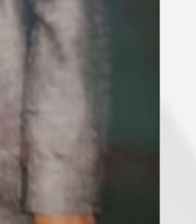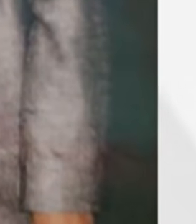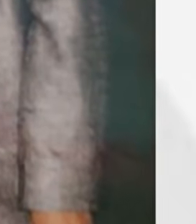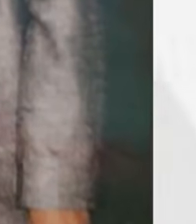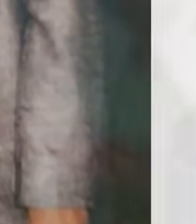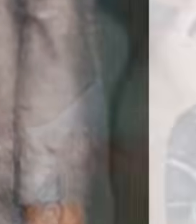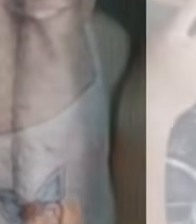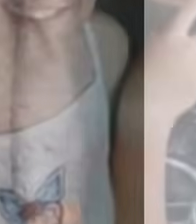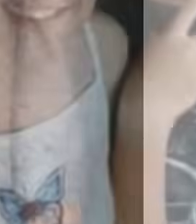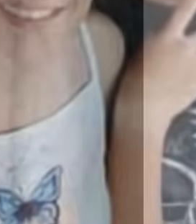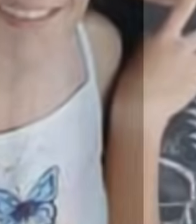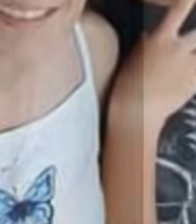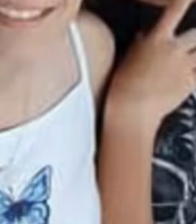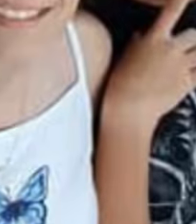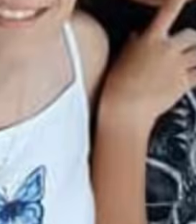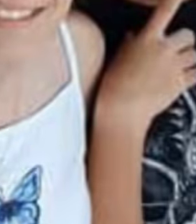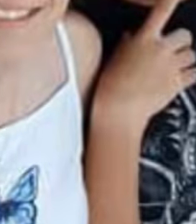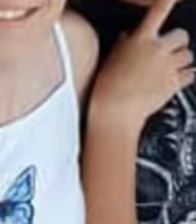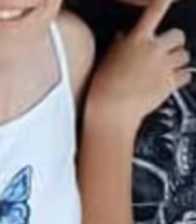Solo el amor